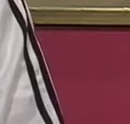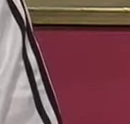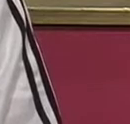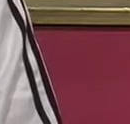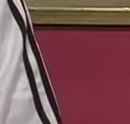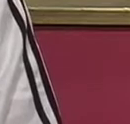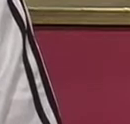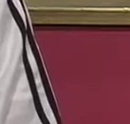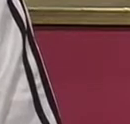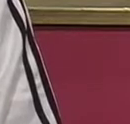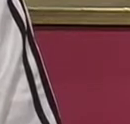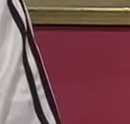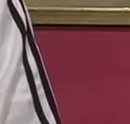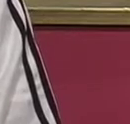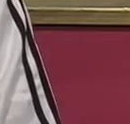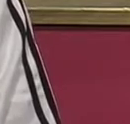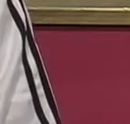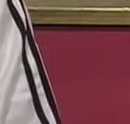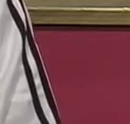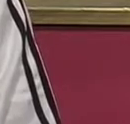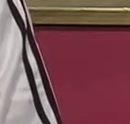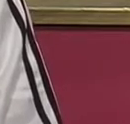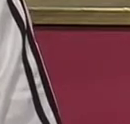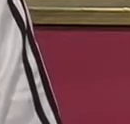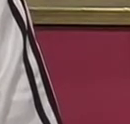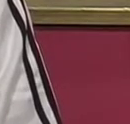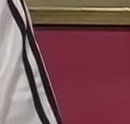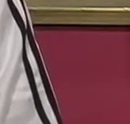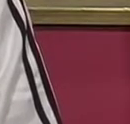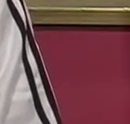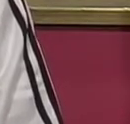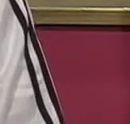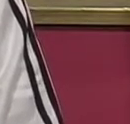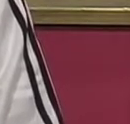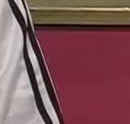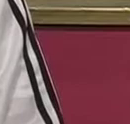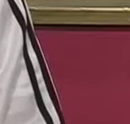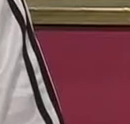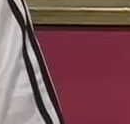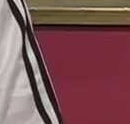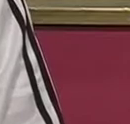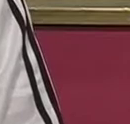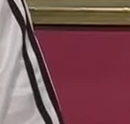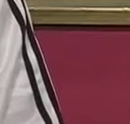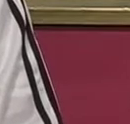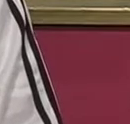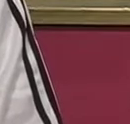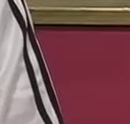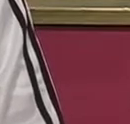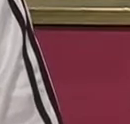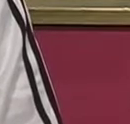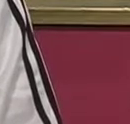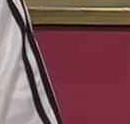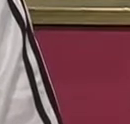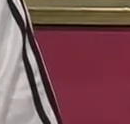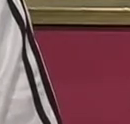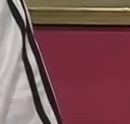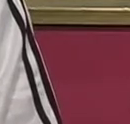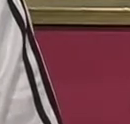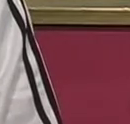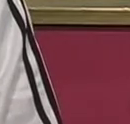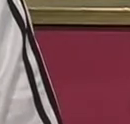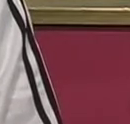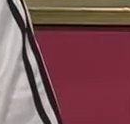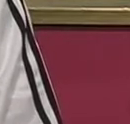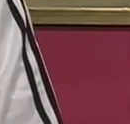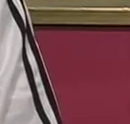vidaas aceptarlos como nuestro único y suficiente salvador y Señor de nuestr vidaas es darle cabida al Espíritu Santo en nuestr vidas y si el espíritu santo está en